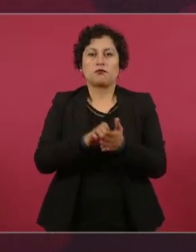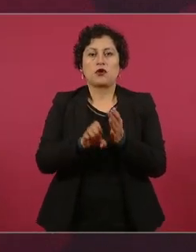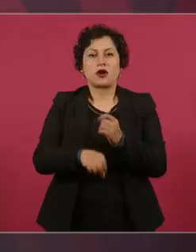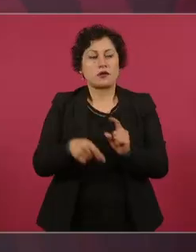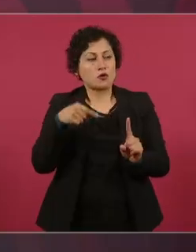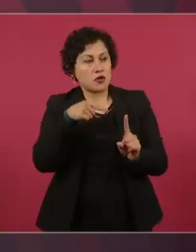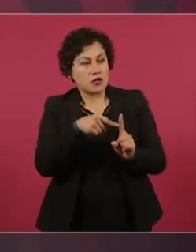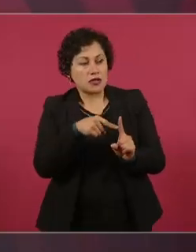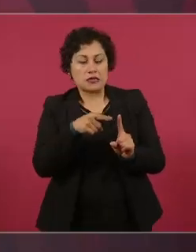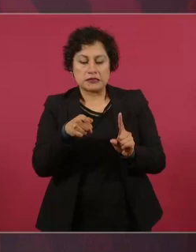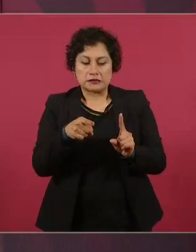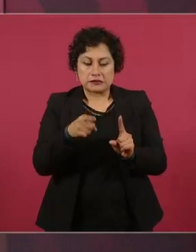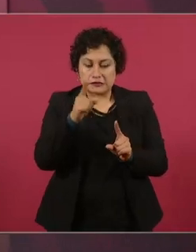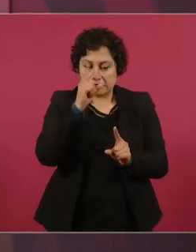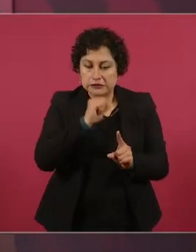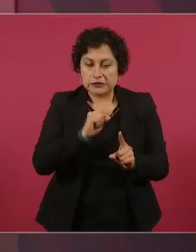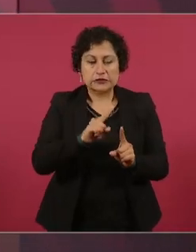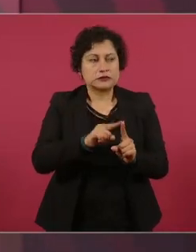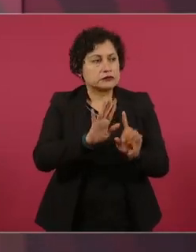en otros estados.